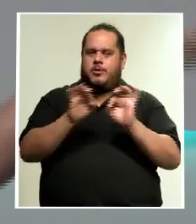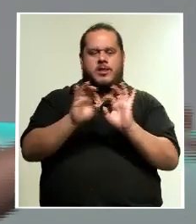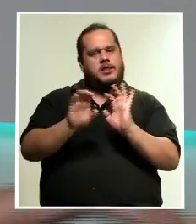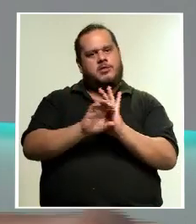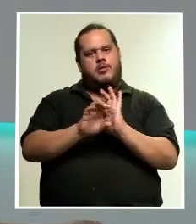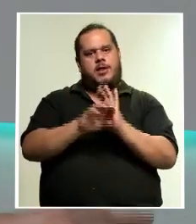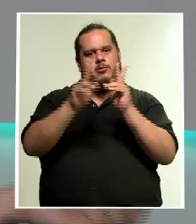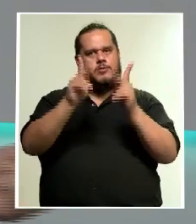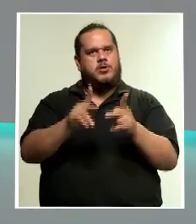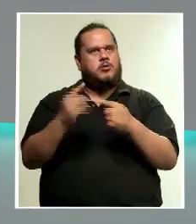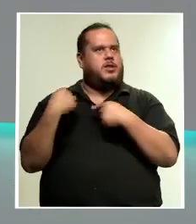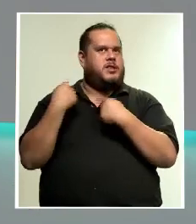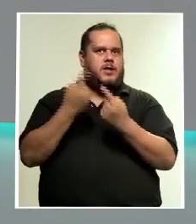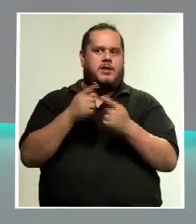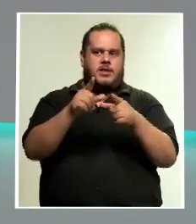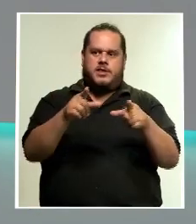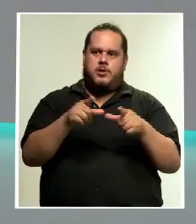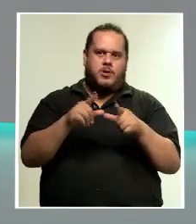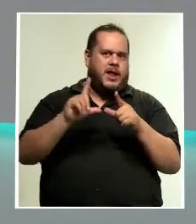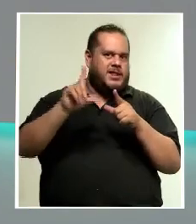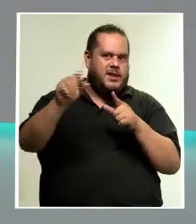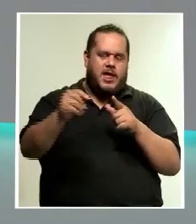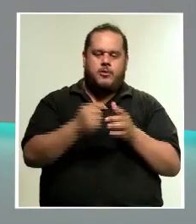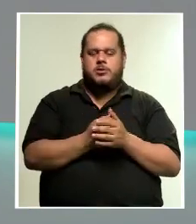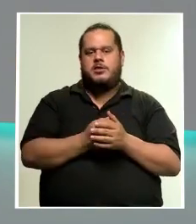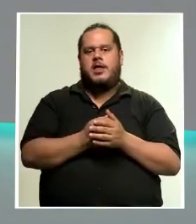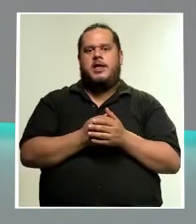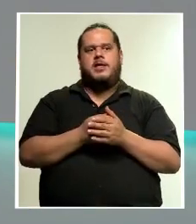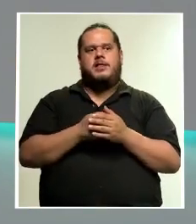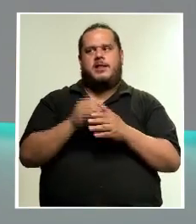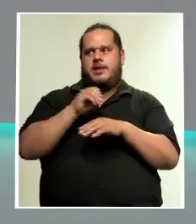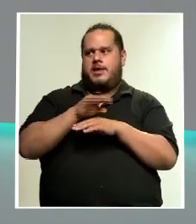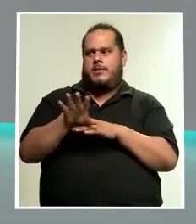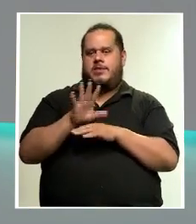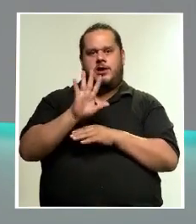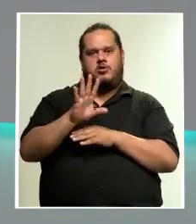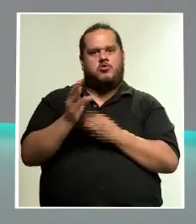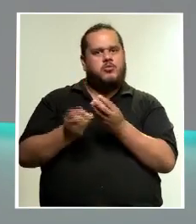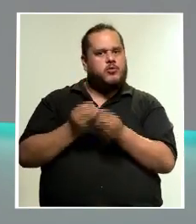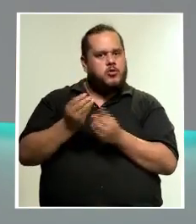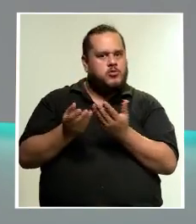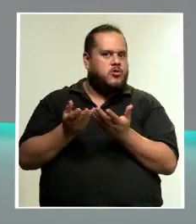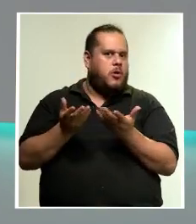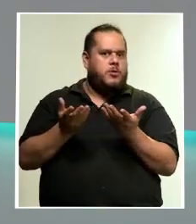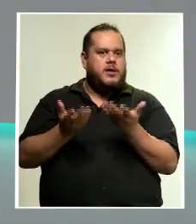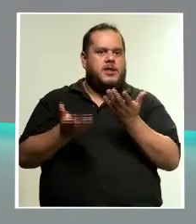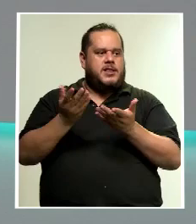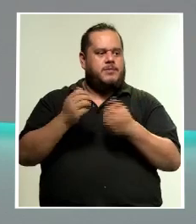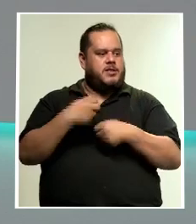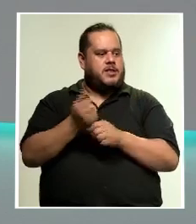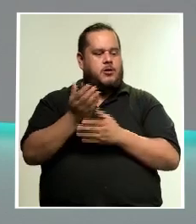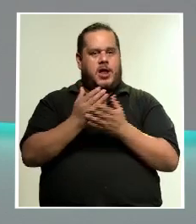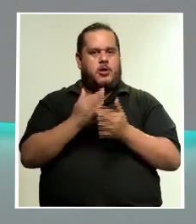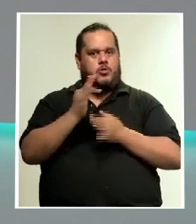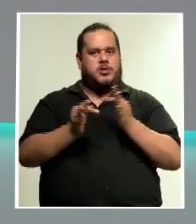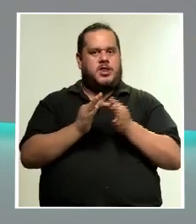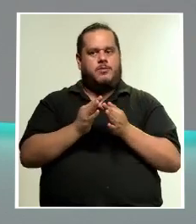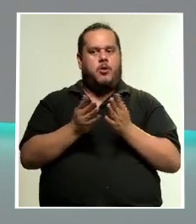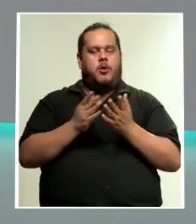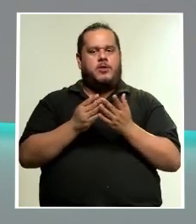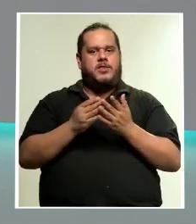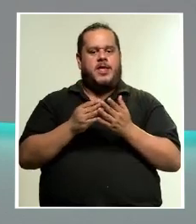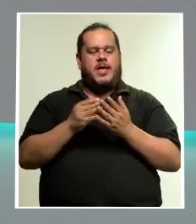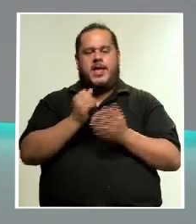ejemplo, personas que vienen de zonas alejadas, tienen que mandar su producción, me imagino que tuvieron que hacer algún tipo de audición. Contanos